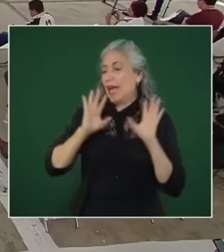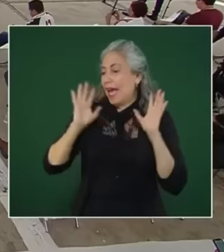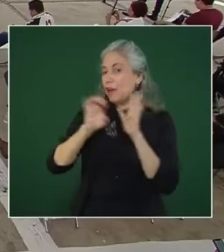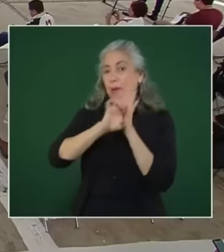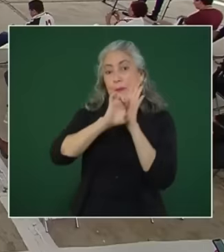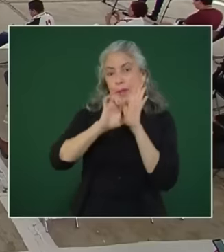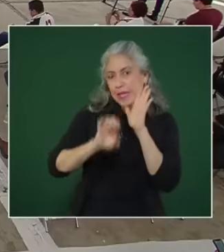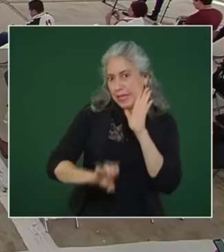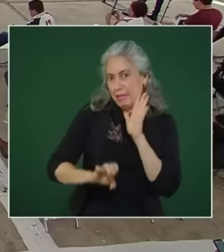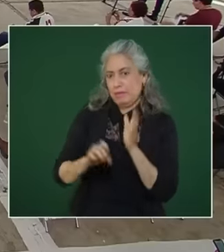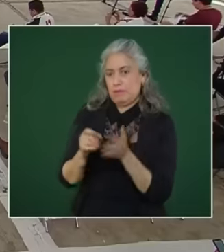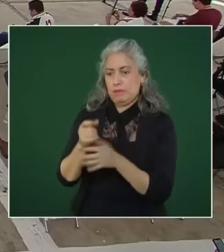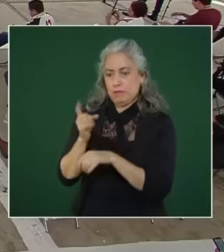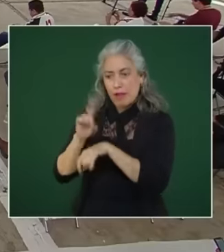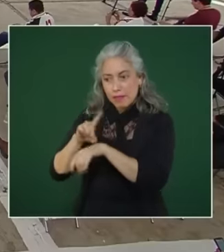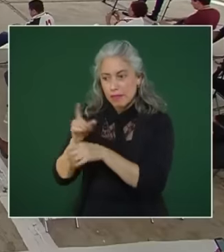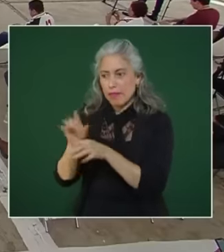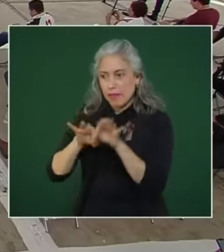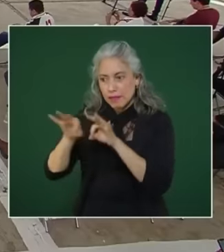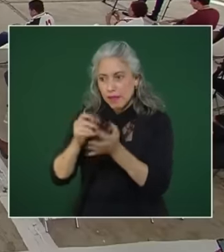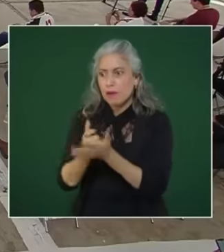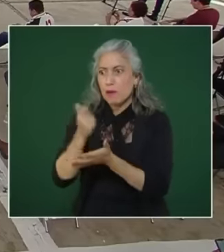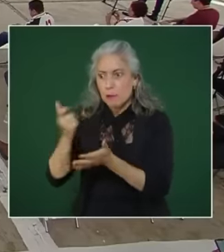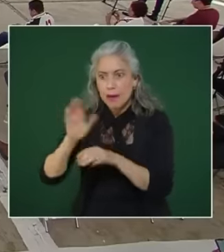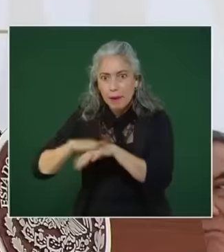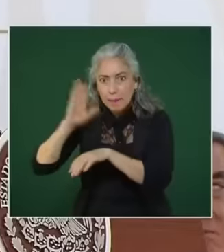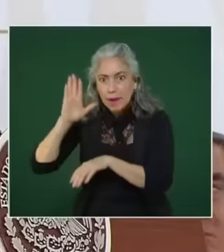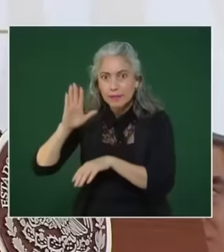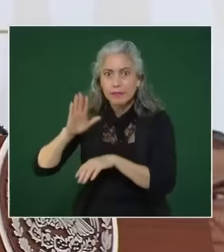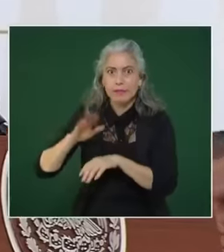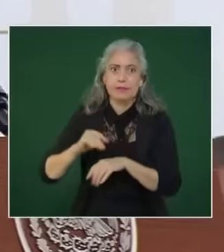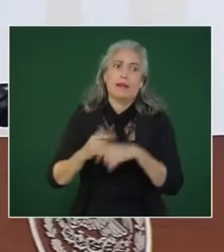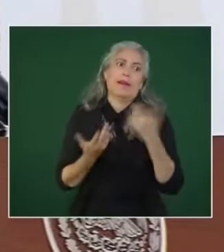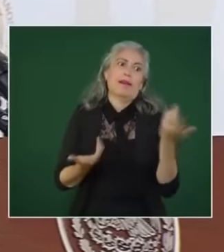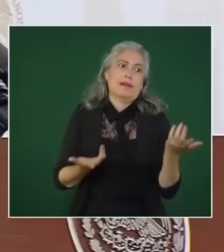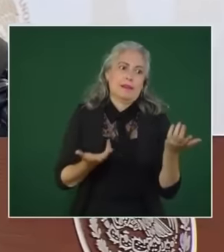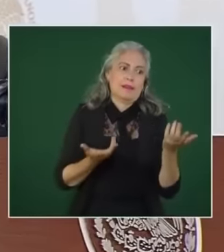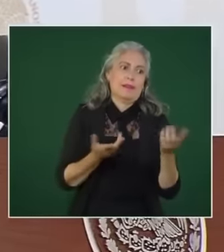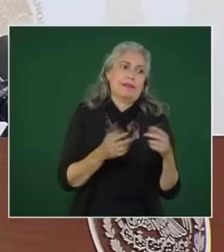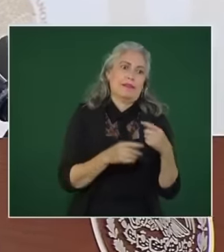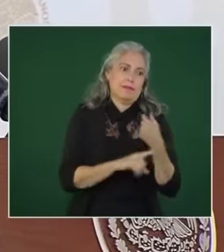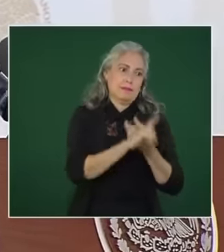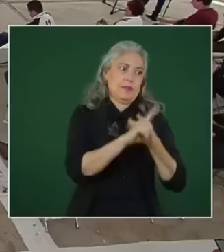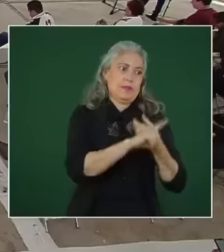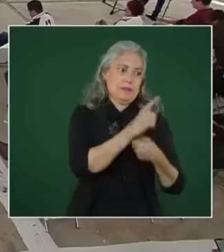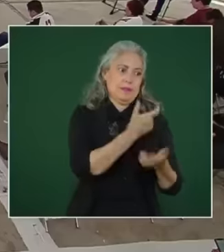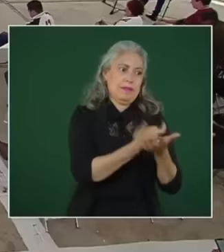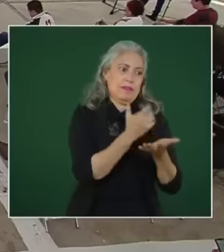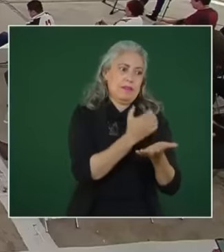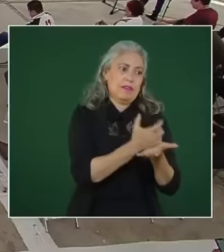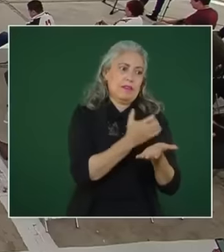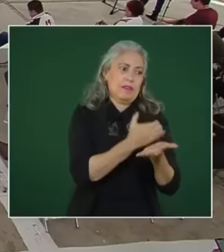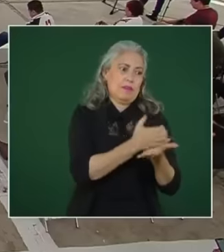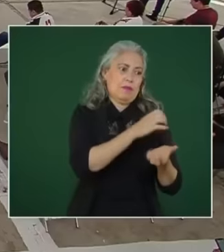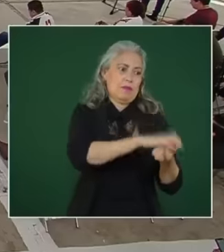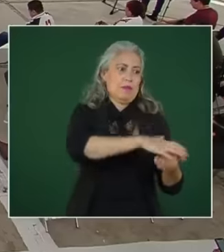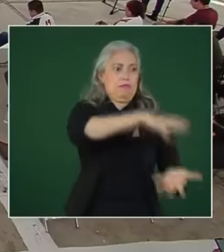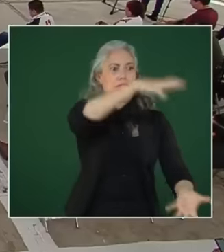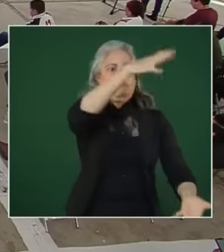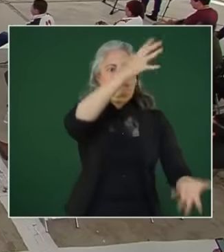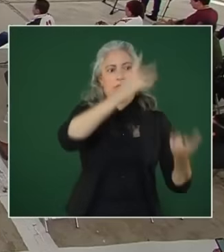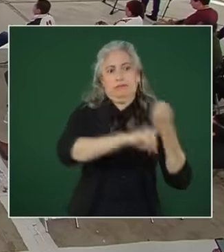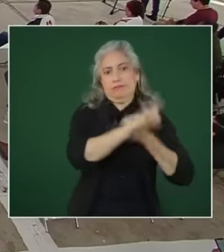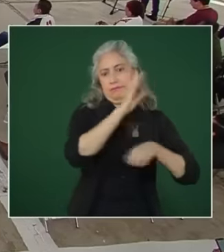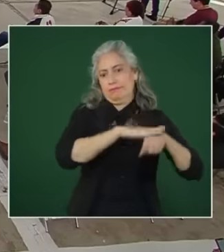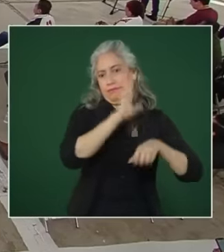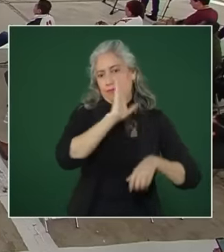se incrementaba la inflación. ¿Por qué no ponen la gráfica anterior? La del salario. Miren